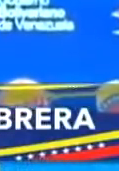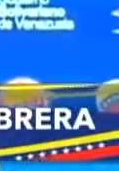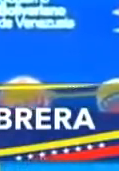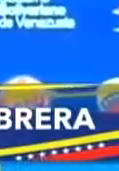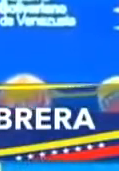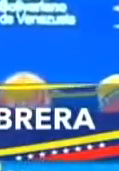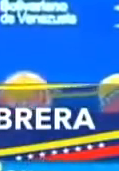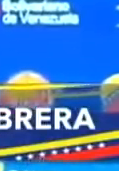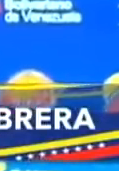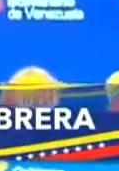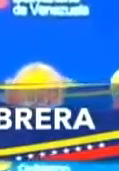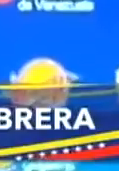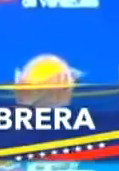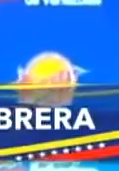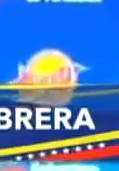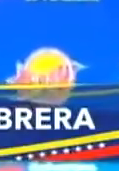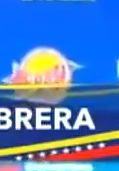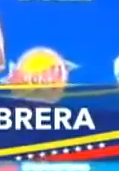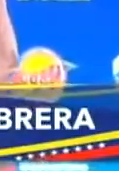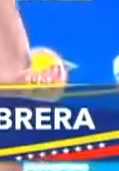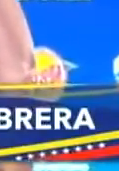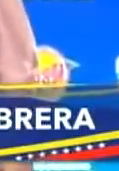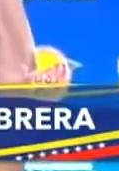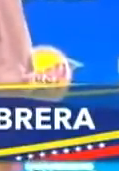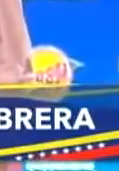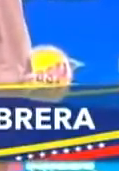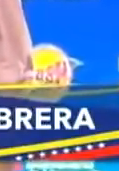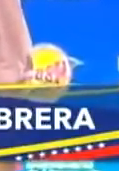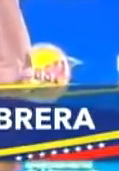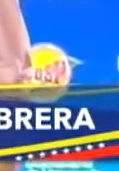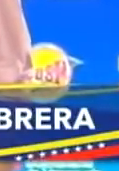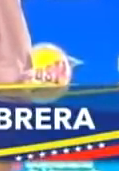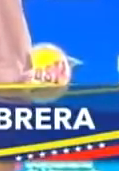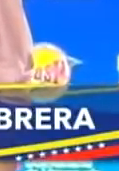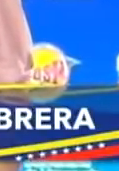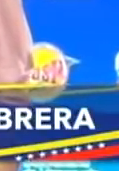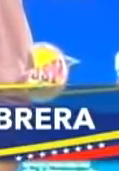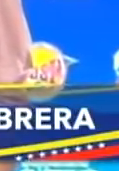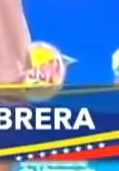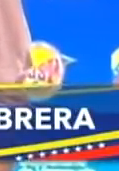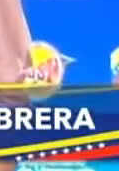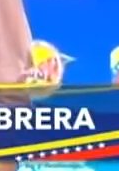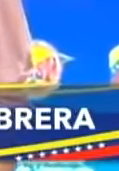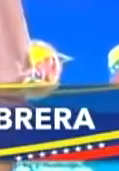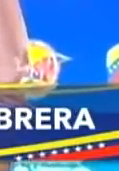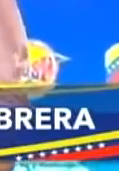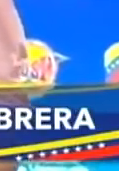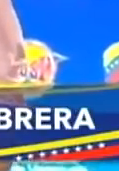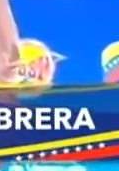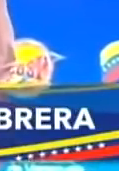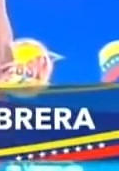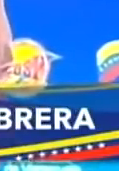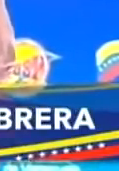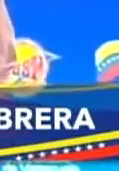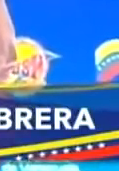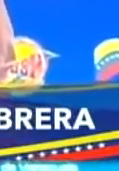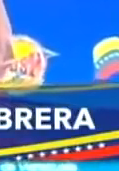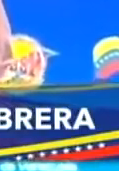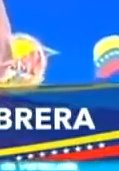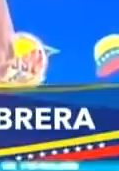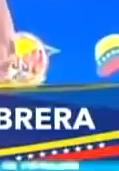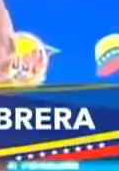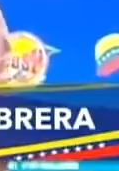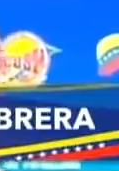dicho aquí nadie se rinde este congreso se realizará bajo el lema consolidad la